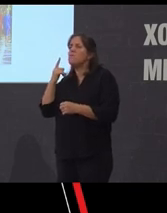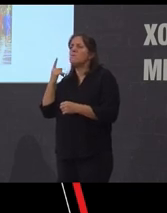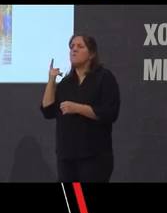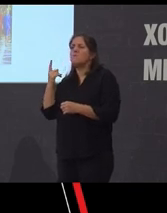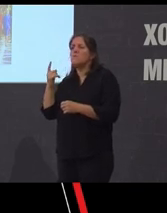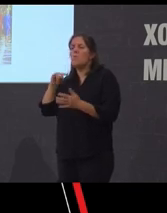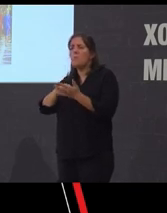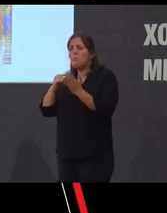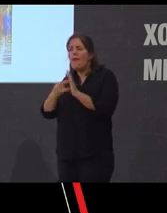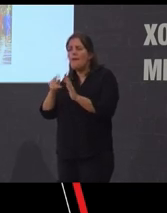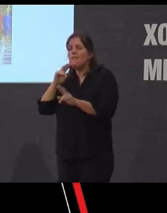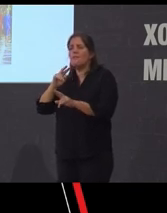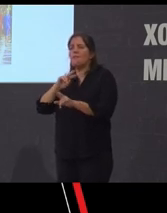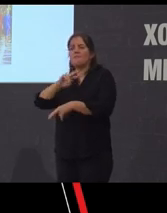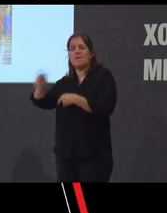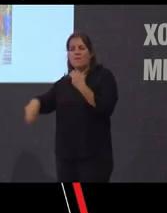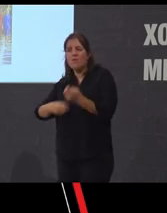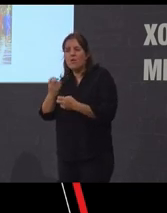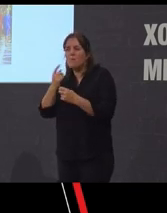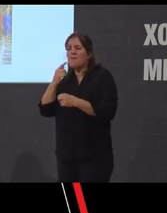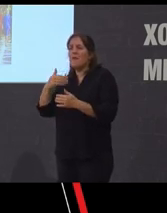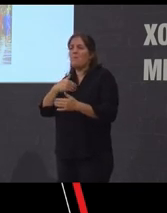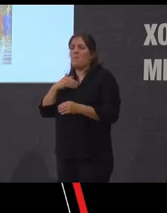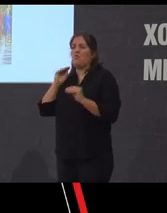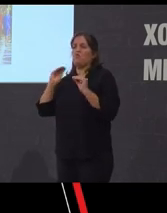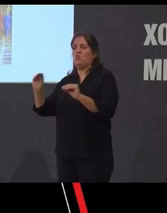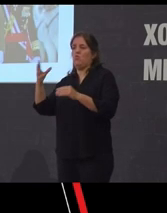do papel da monarquía, non?